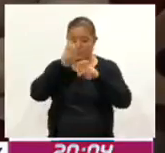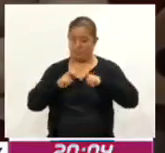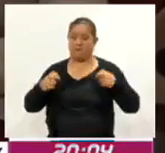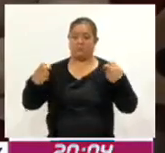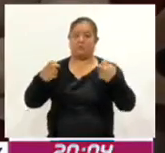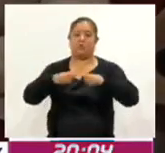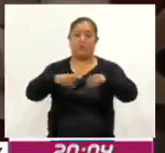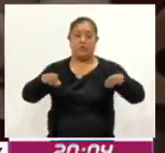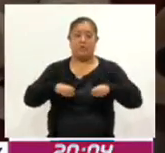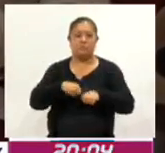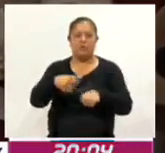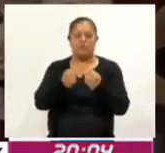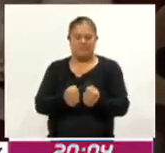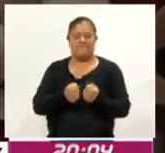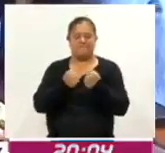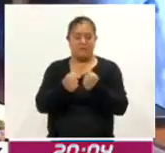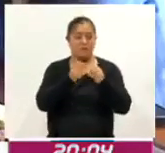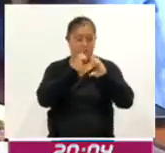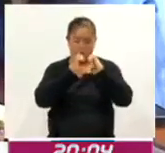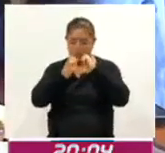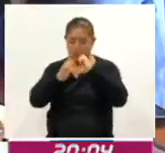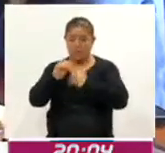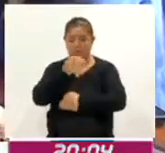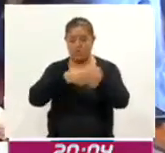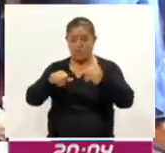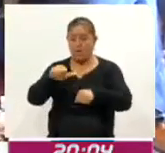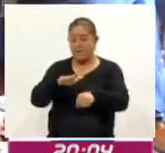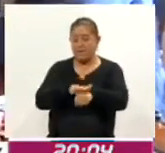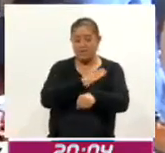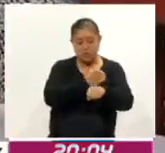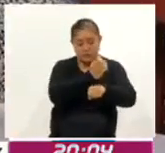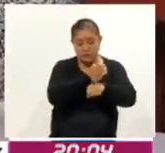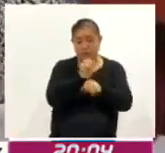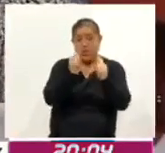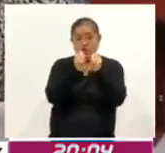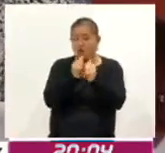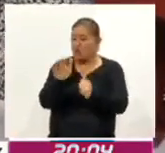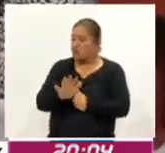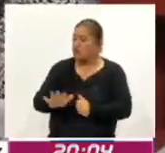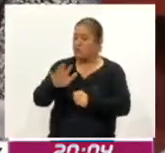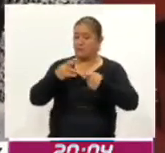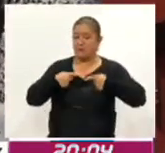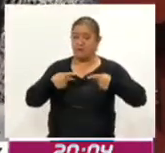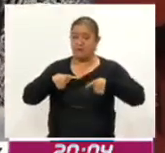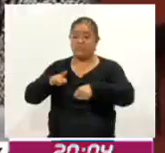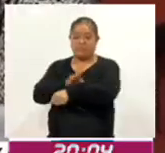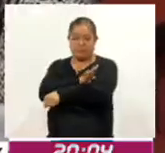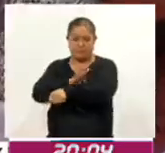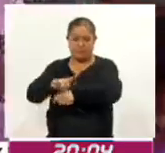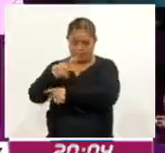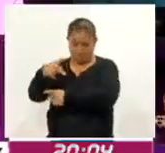a fortalecer los lazos de comunicación entre la administración estatal con la población en favor de su bienestar.